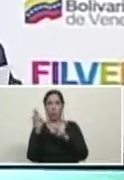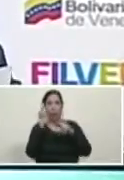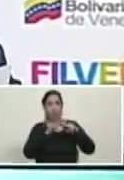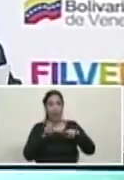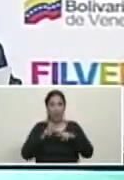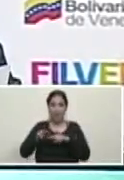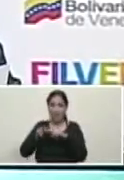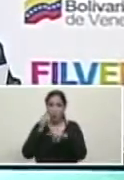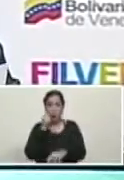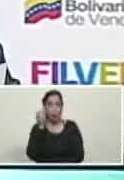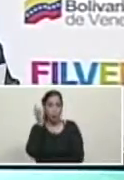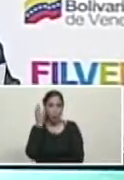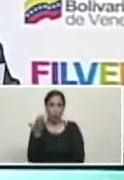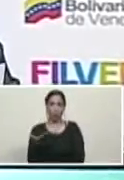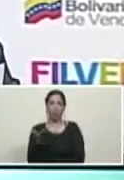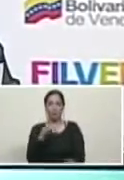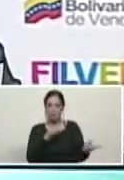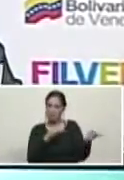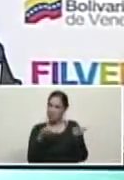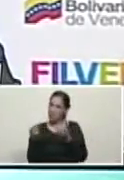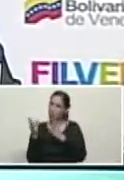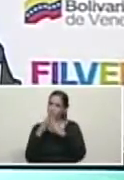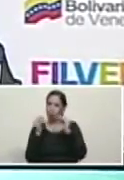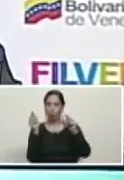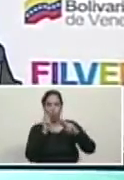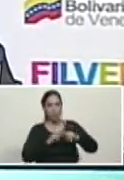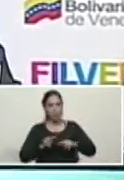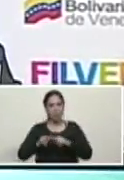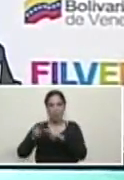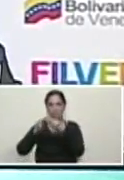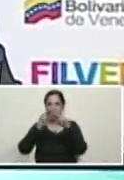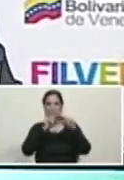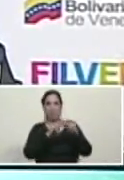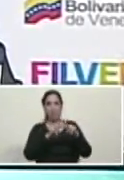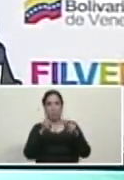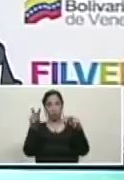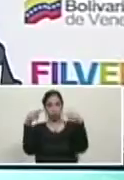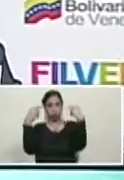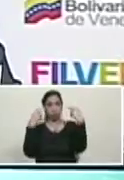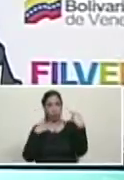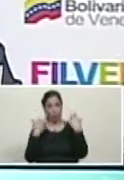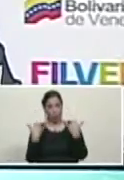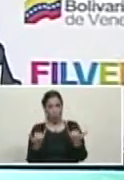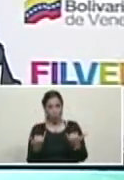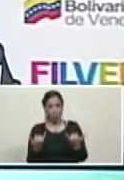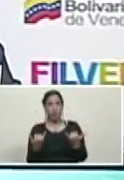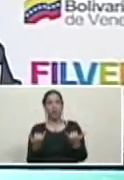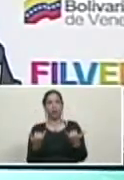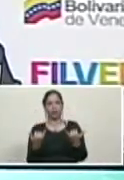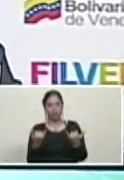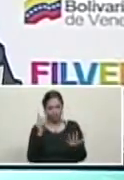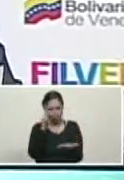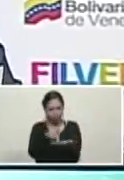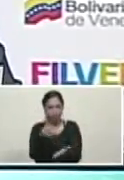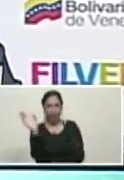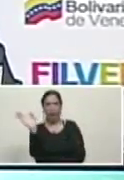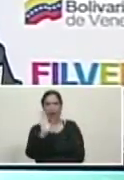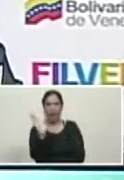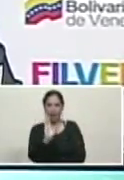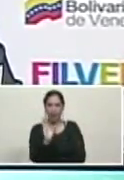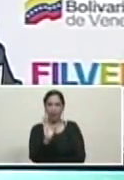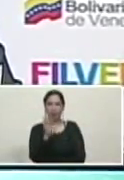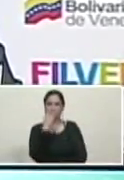niños y niñas. Invito a todos los niños y niñas que me están escuchando a venir al centro de Caracas